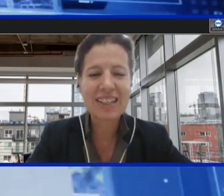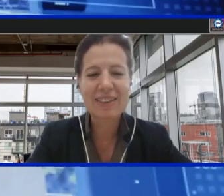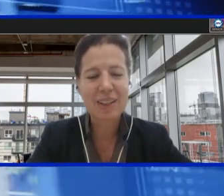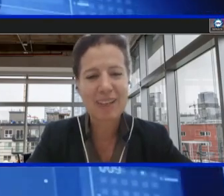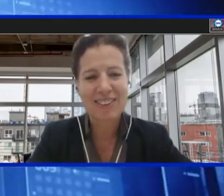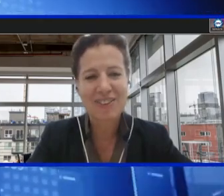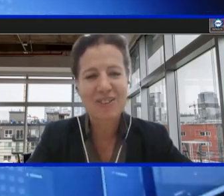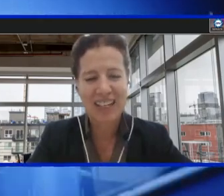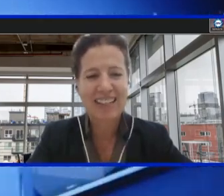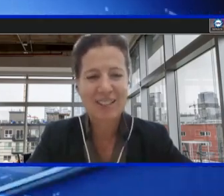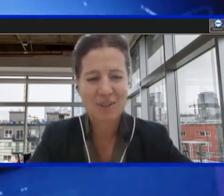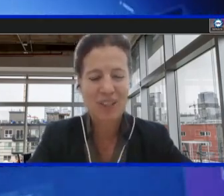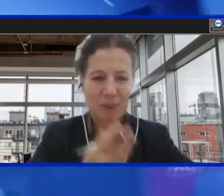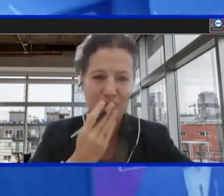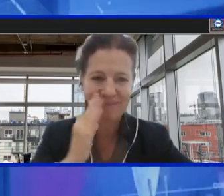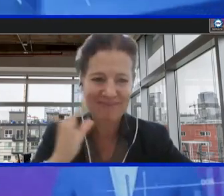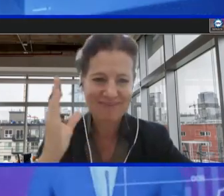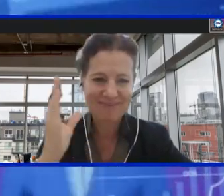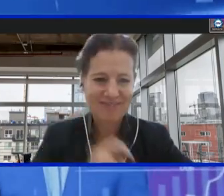Gracias por estar ahí. Muchísimas gracias.